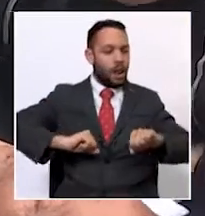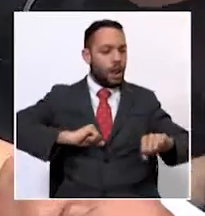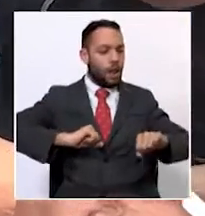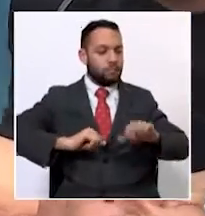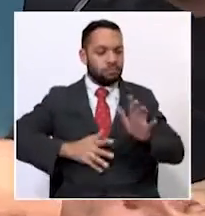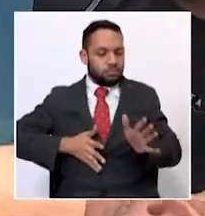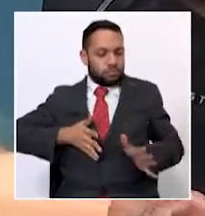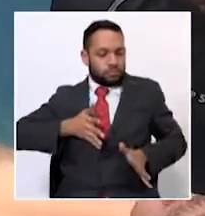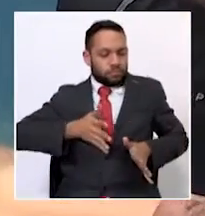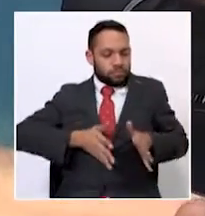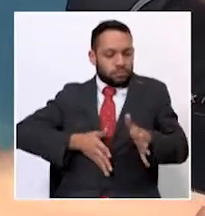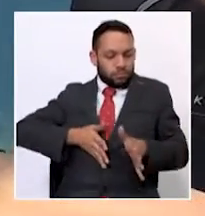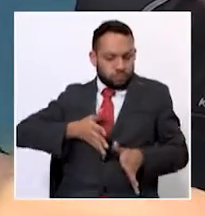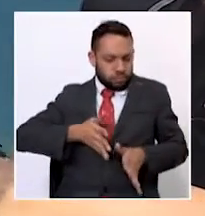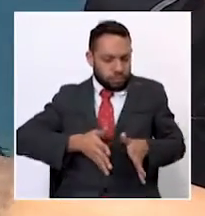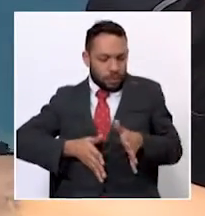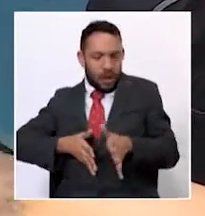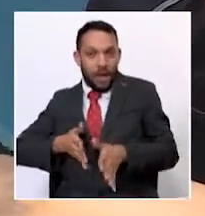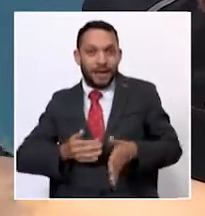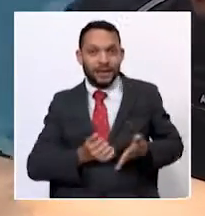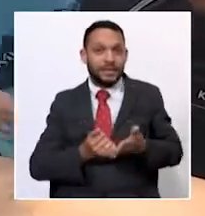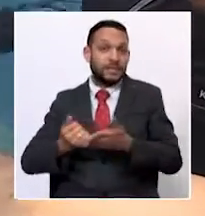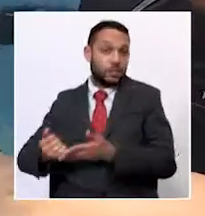hacerlos al aire. Tanto